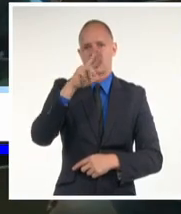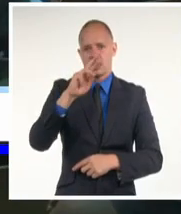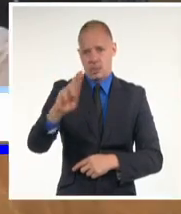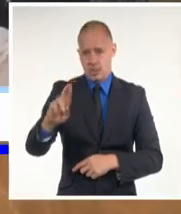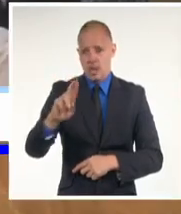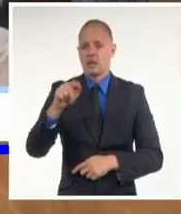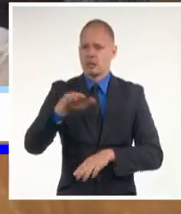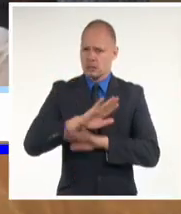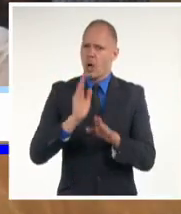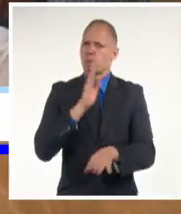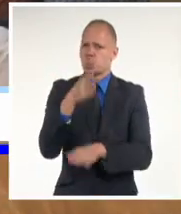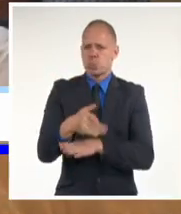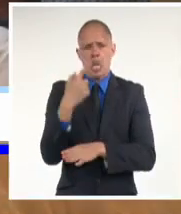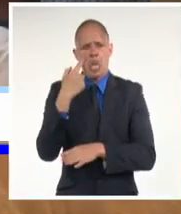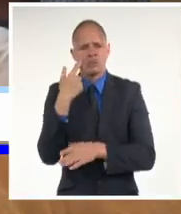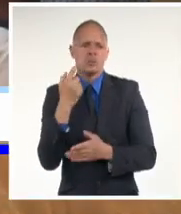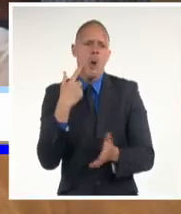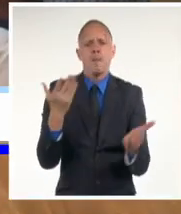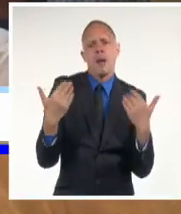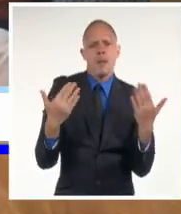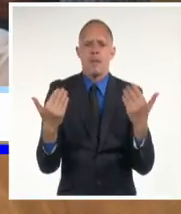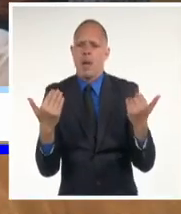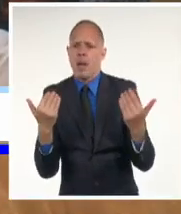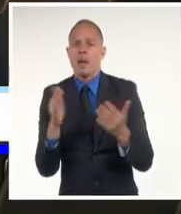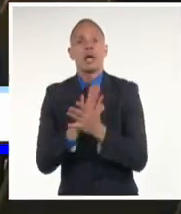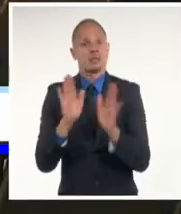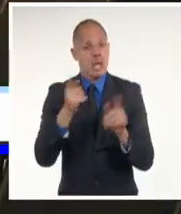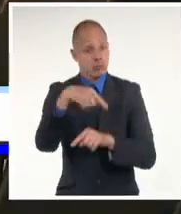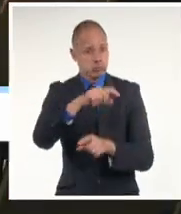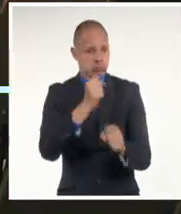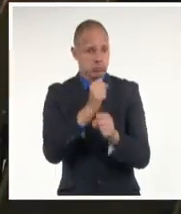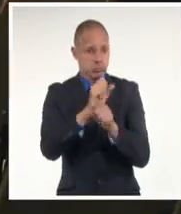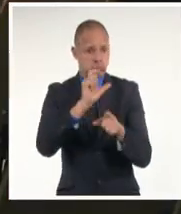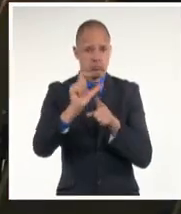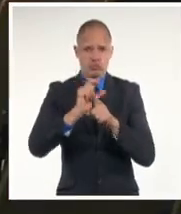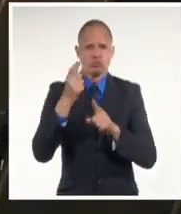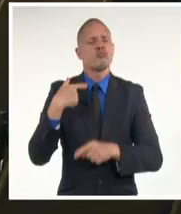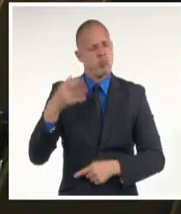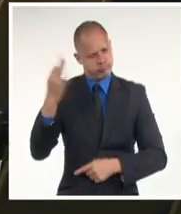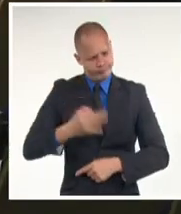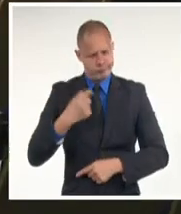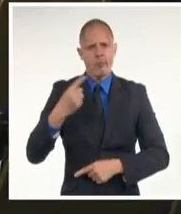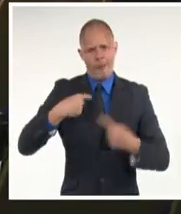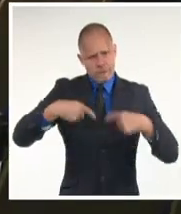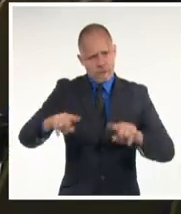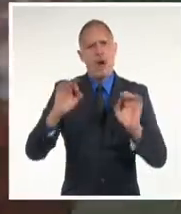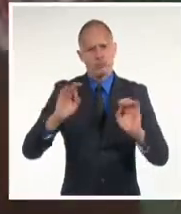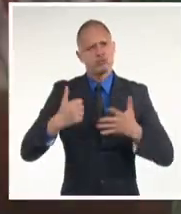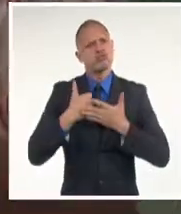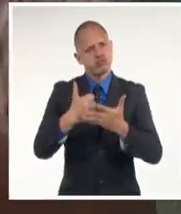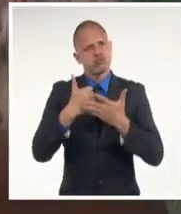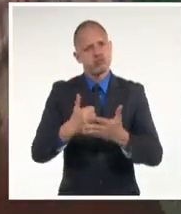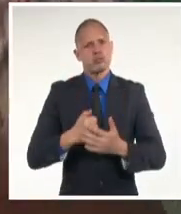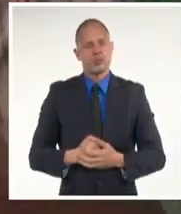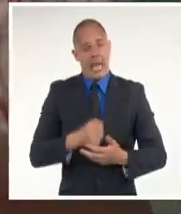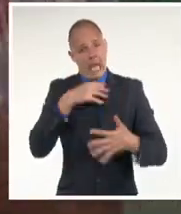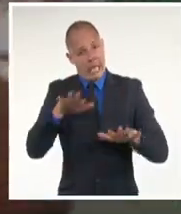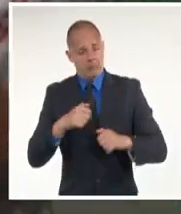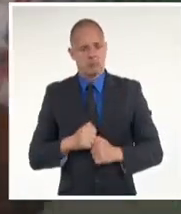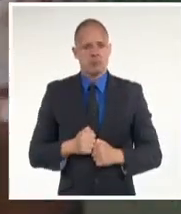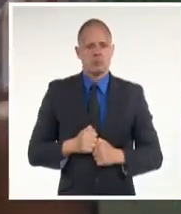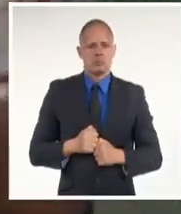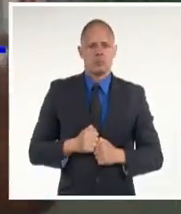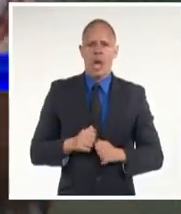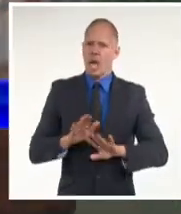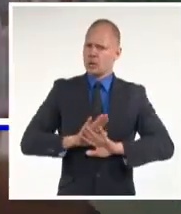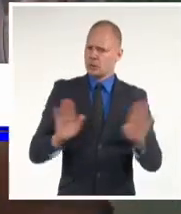los campesinos asumieron el compromiso de responder desde el surco a la situación excepcional que vive el país. Están las condiciones,